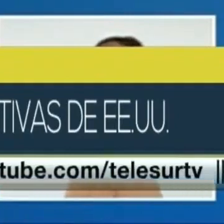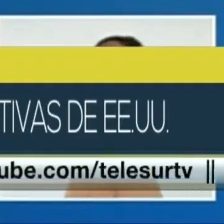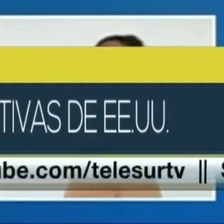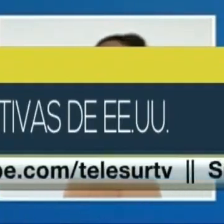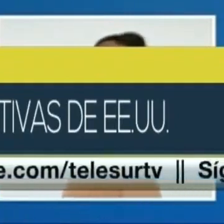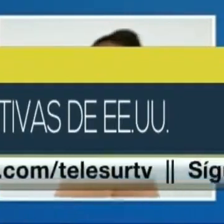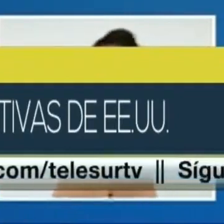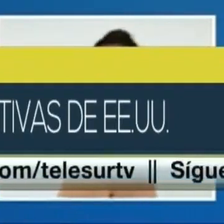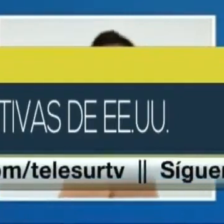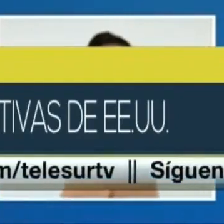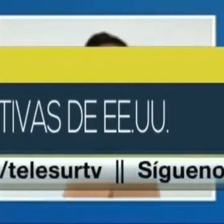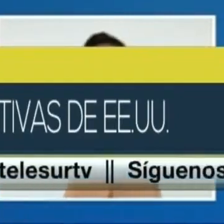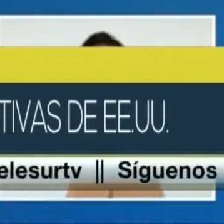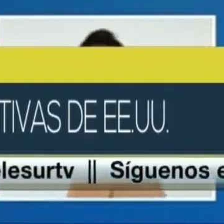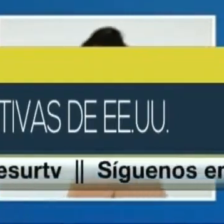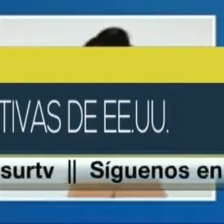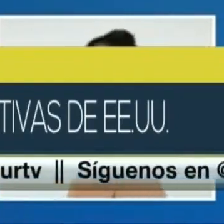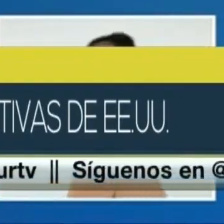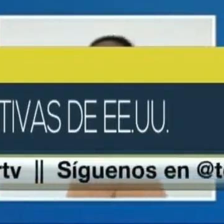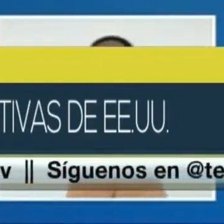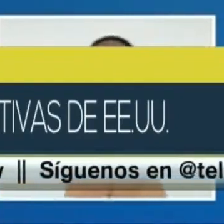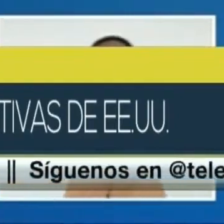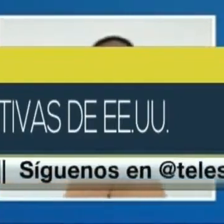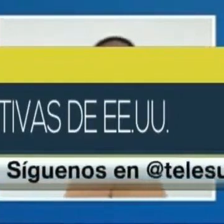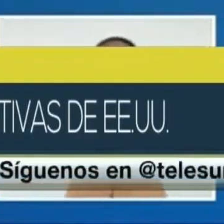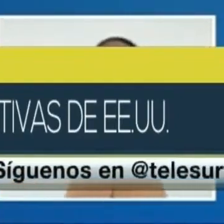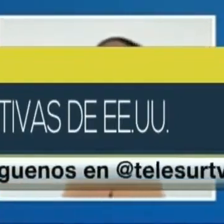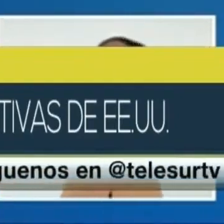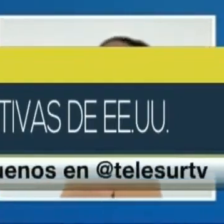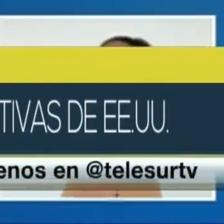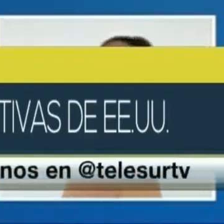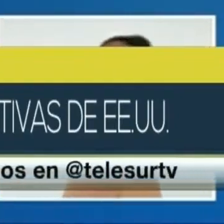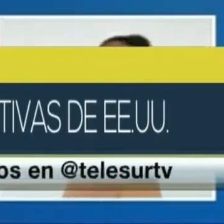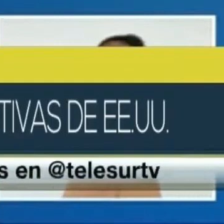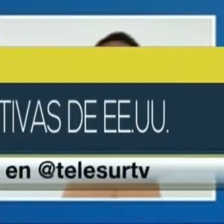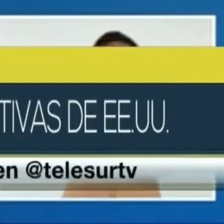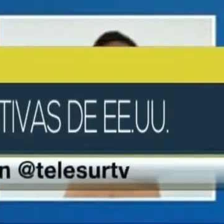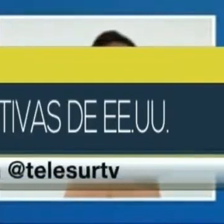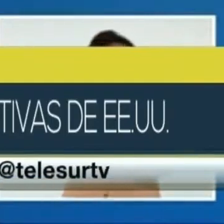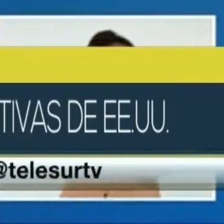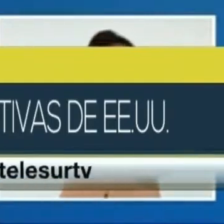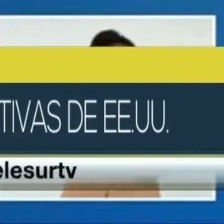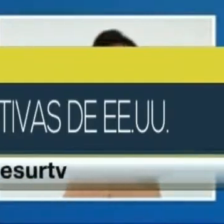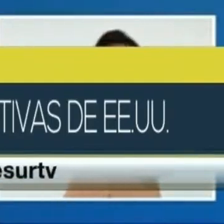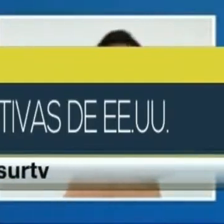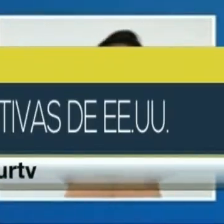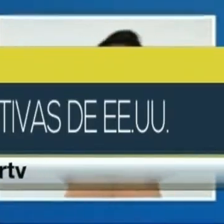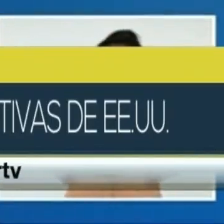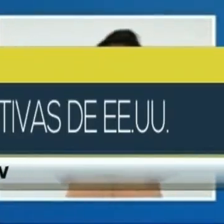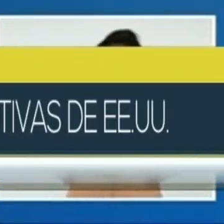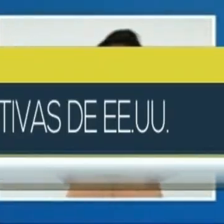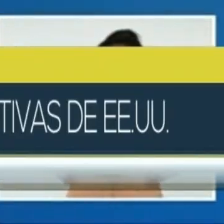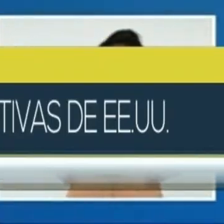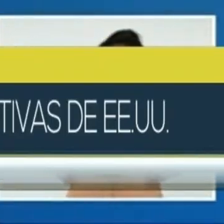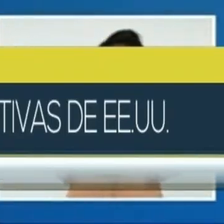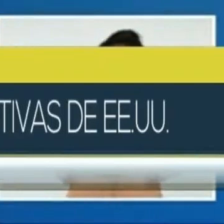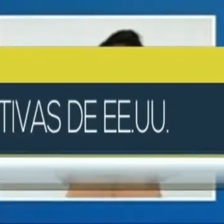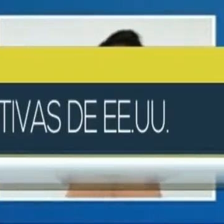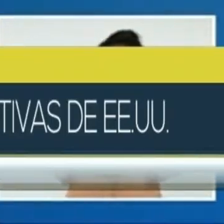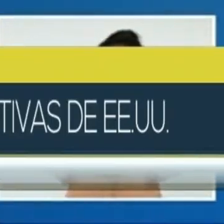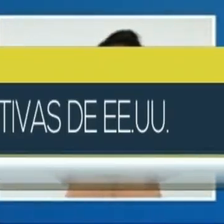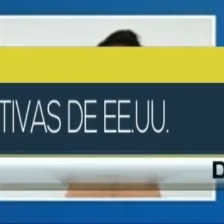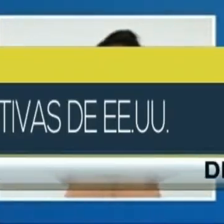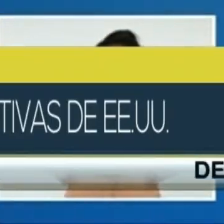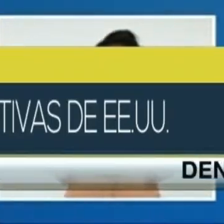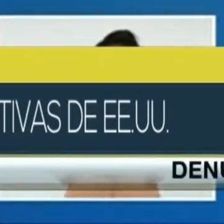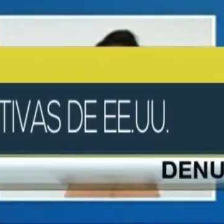han hecho por parte de nuestro gobierno, primero de la persistente instigación a actos